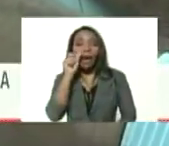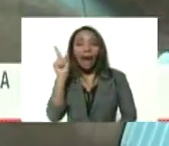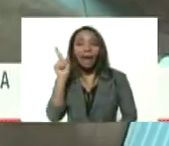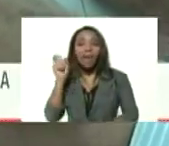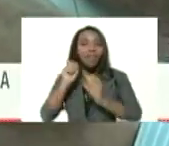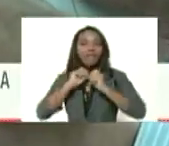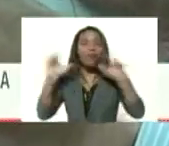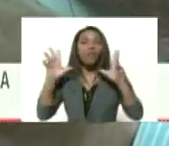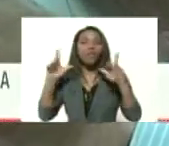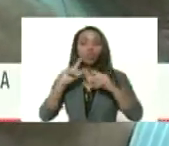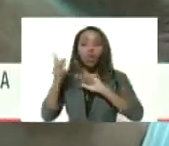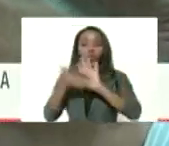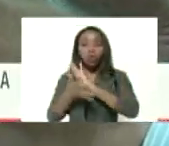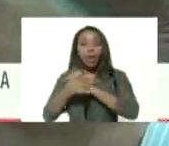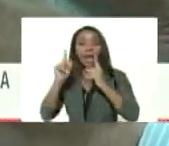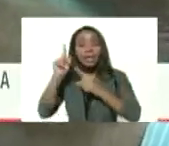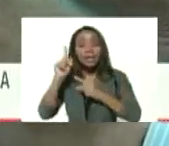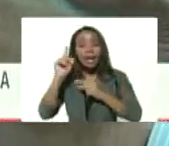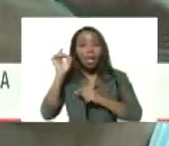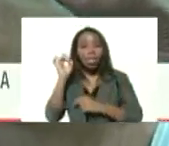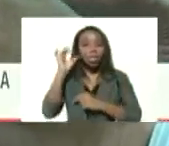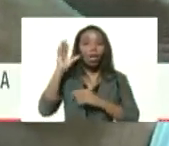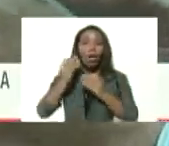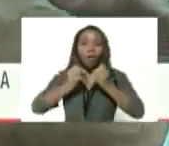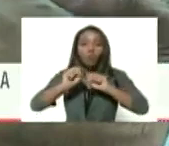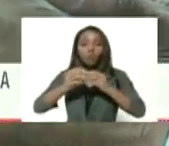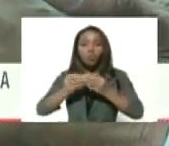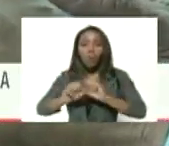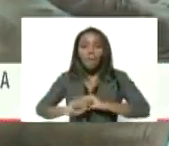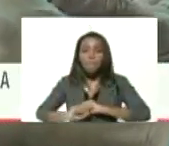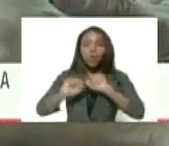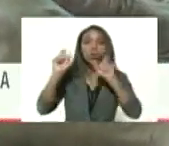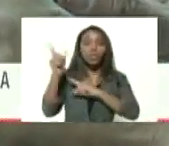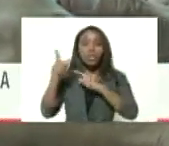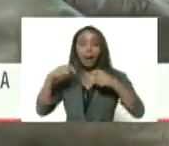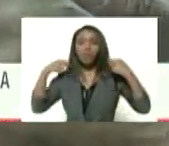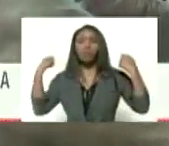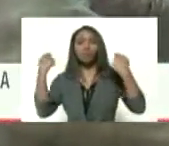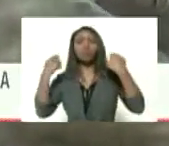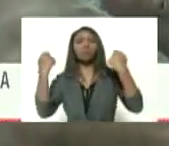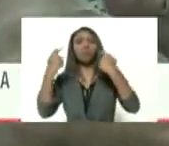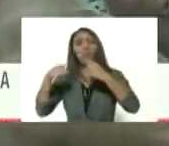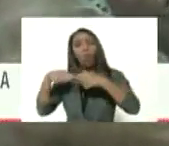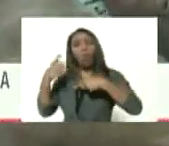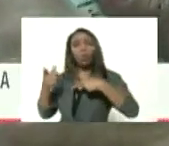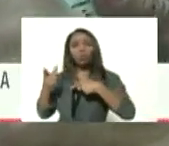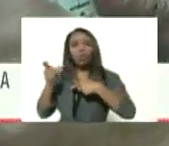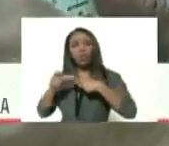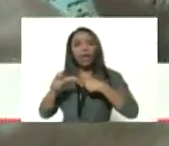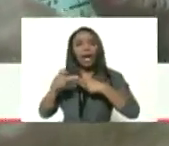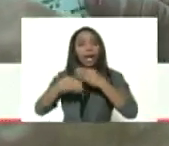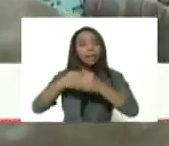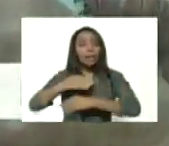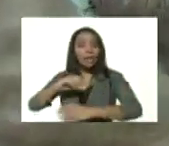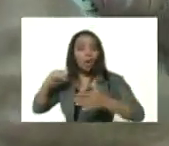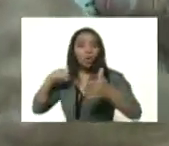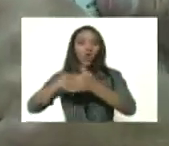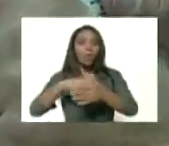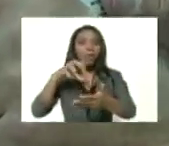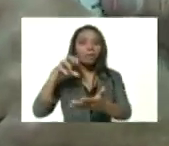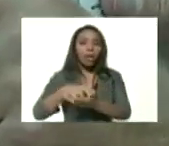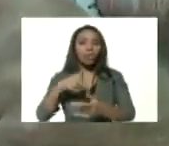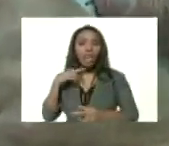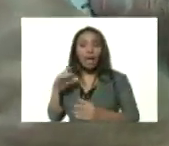de la colocación de explosivos y Sequea Torres es un promotor inclemente de intentos de golpes de Estado,